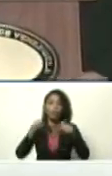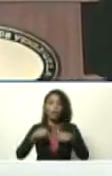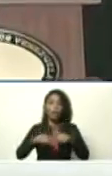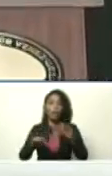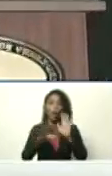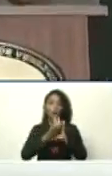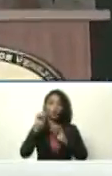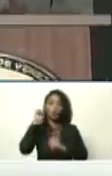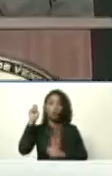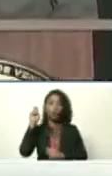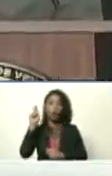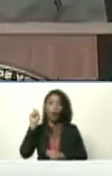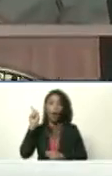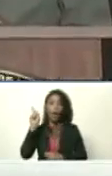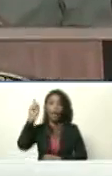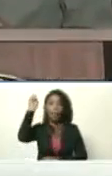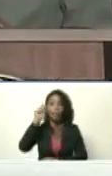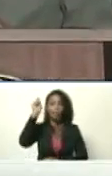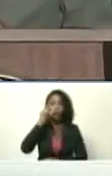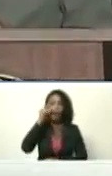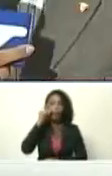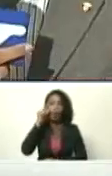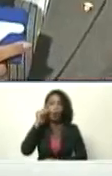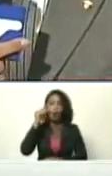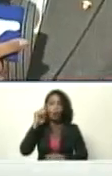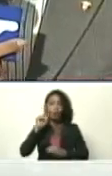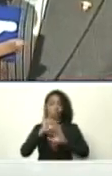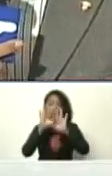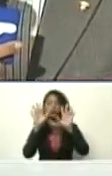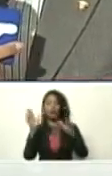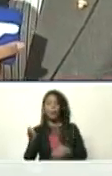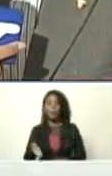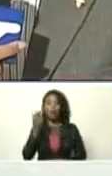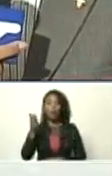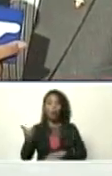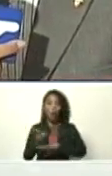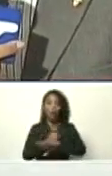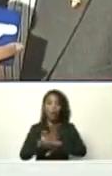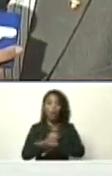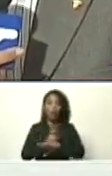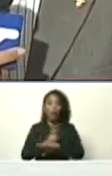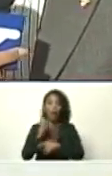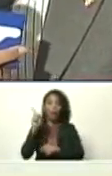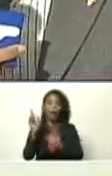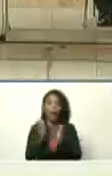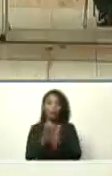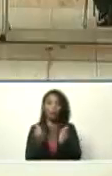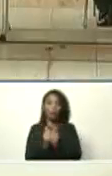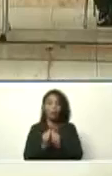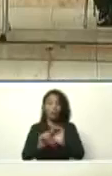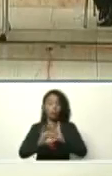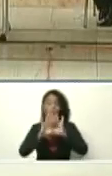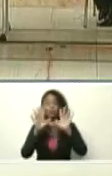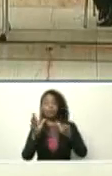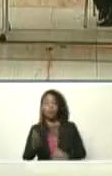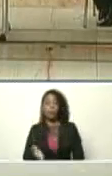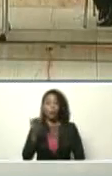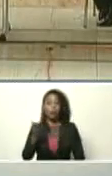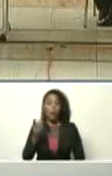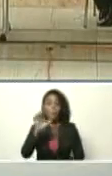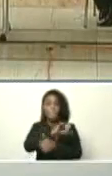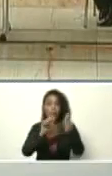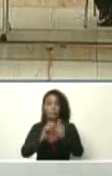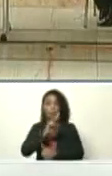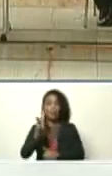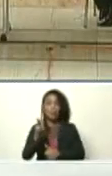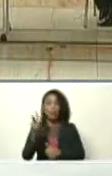constitución. Fue diputado, brillante. Gobernador en Anzoátegui, brillante.